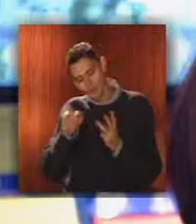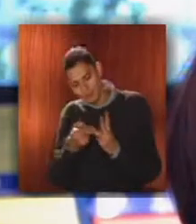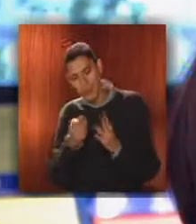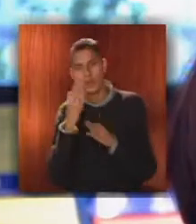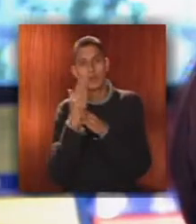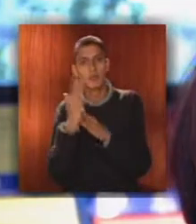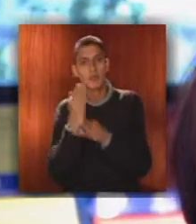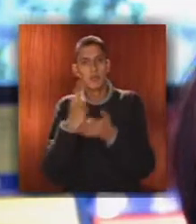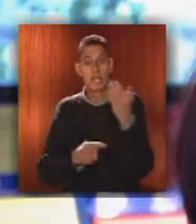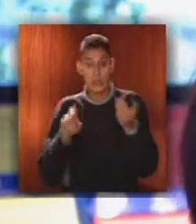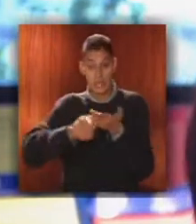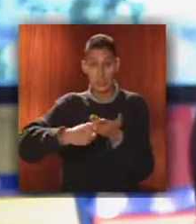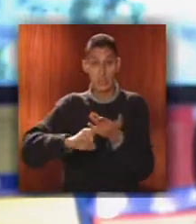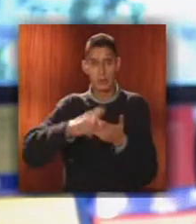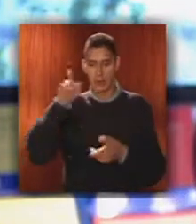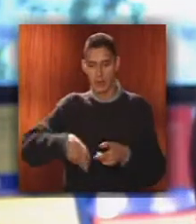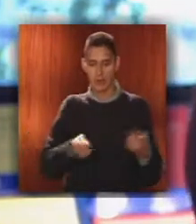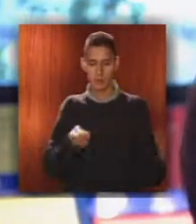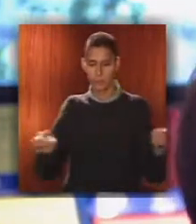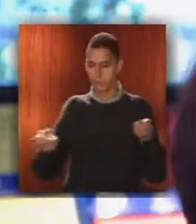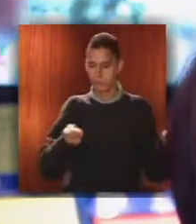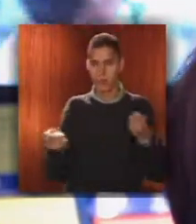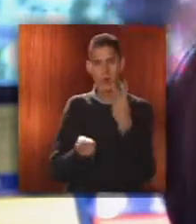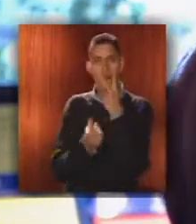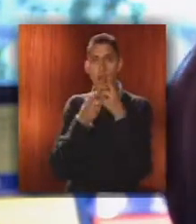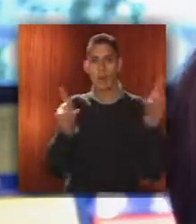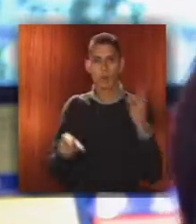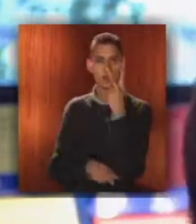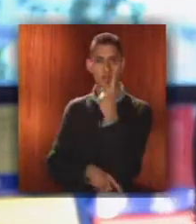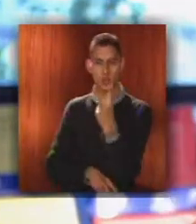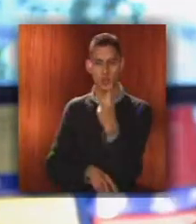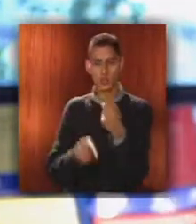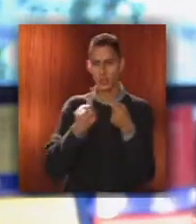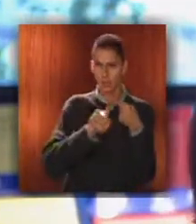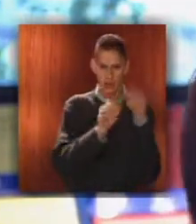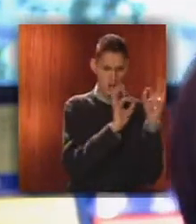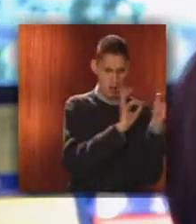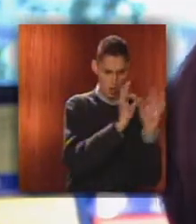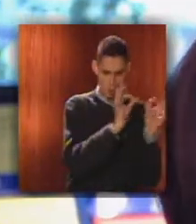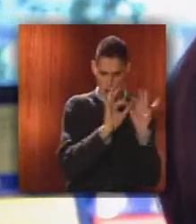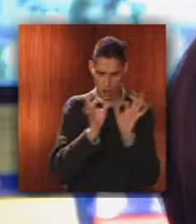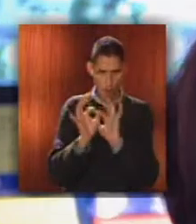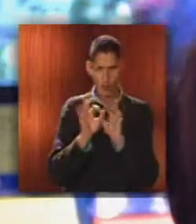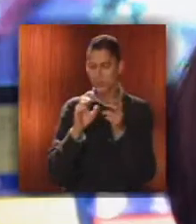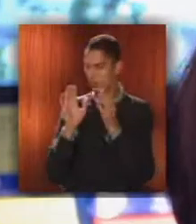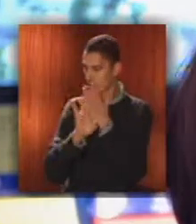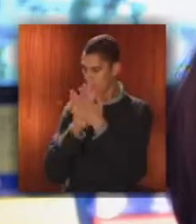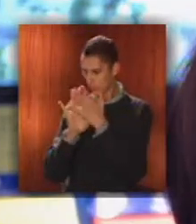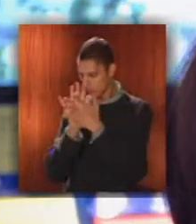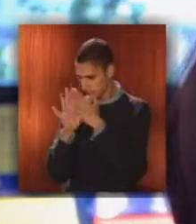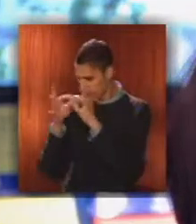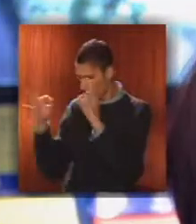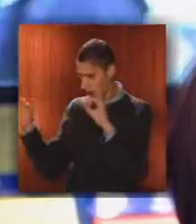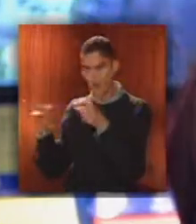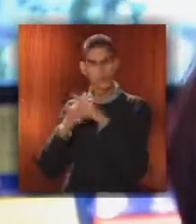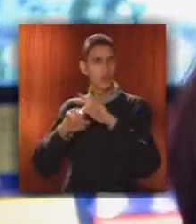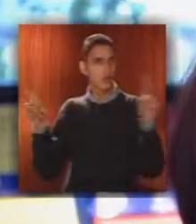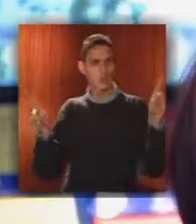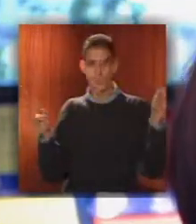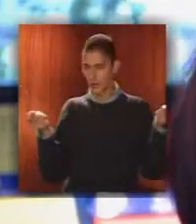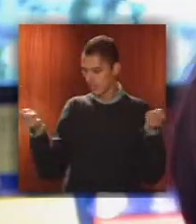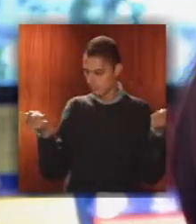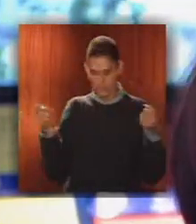Otra dificultad que surge es que el intérprete debe manejar dos lenguas, las cuales tienen una sintaxis y un manejo